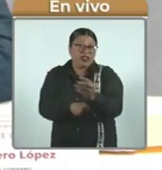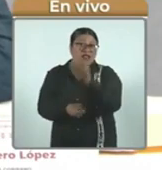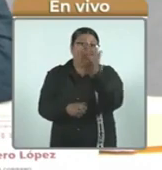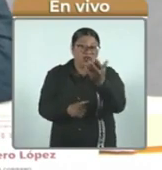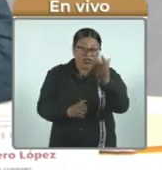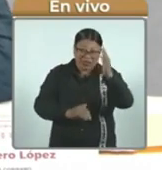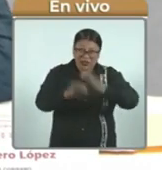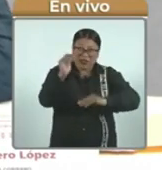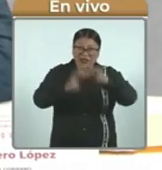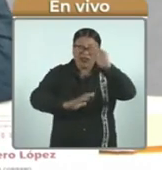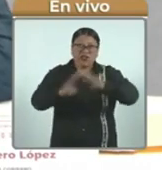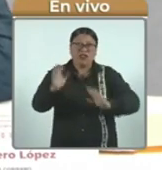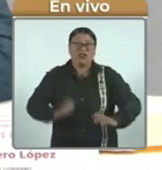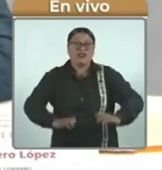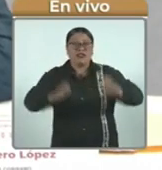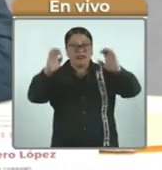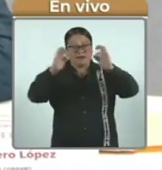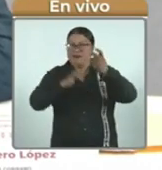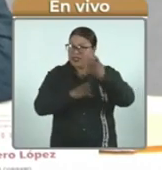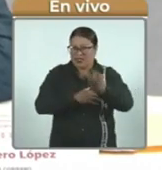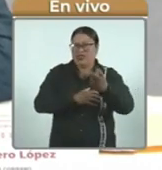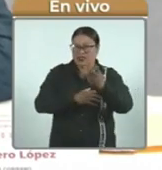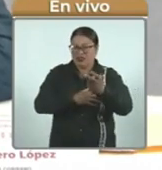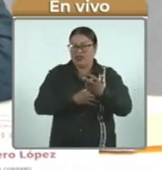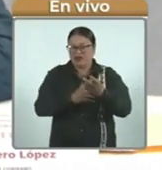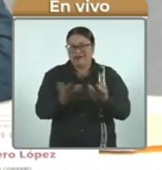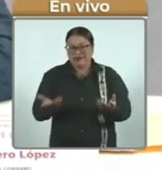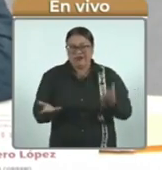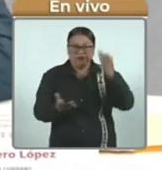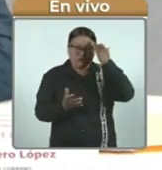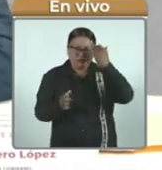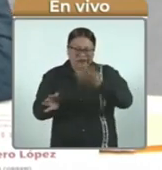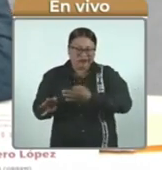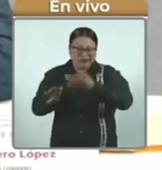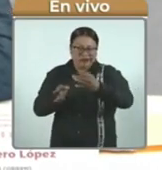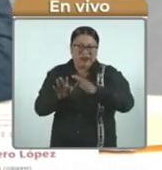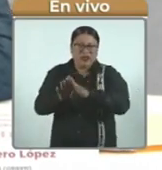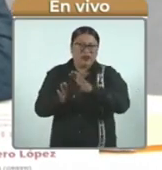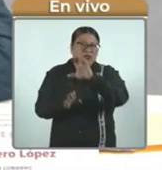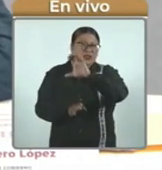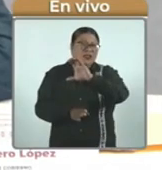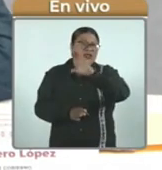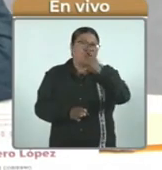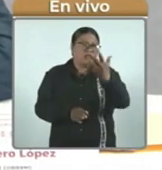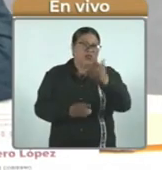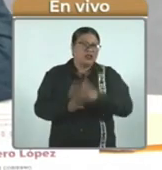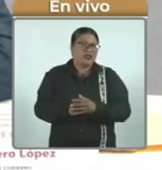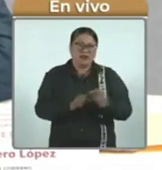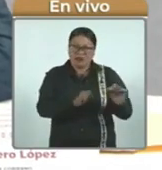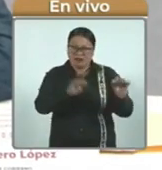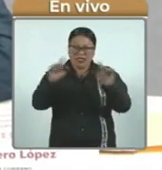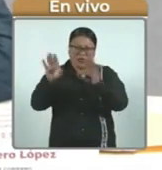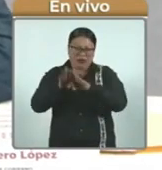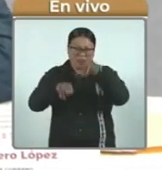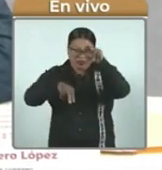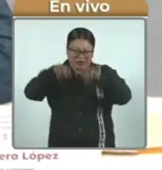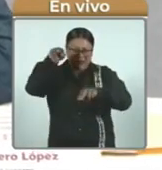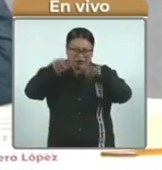la infraestructura. Entonces, esa es otra indicación y avanza el proyecto del C5. Si ponemos la gráfica, por